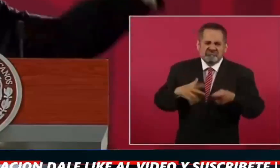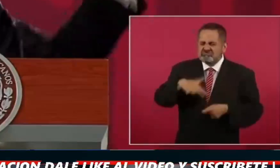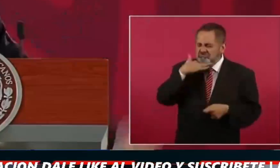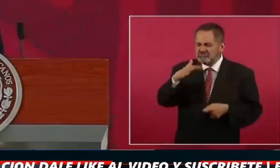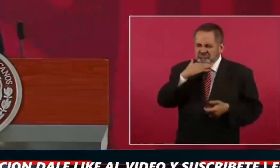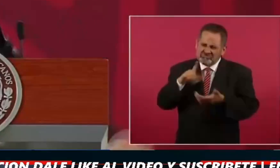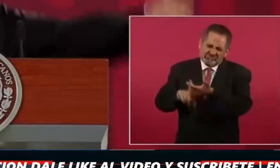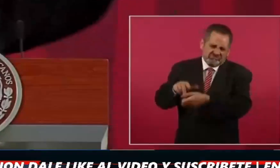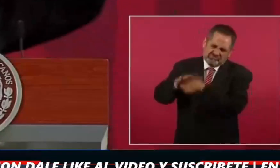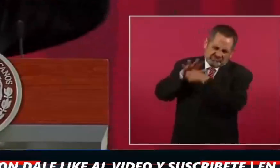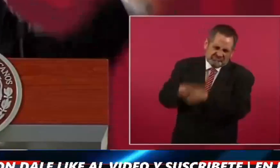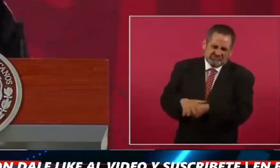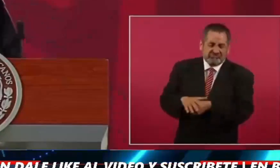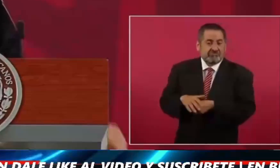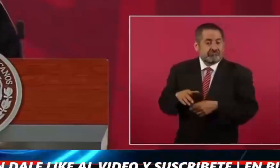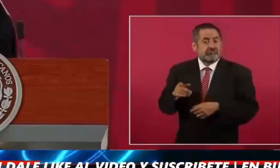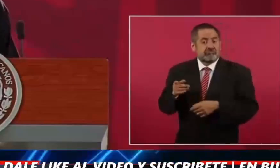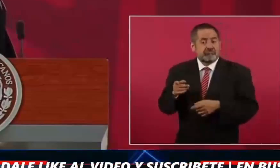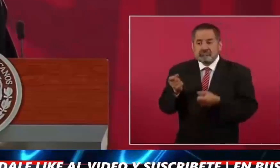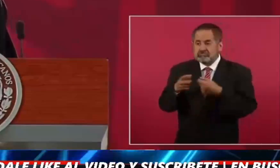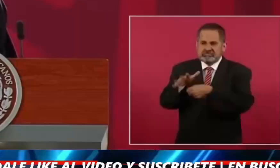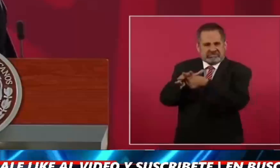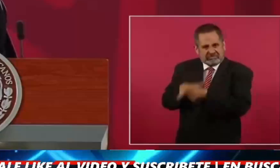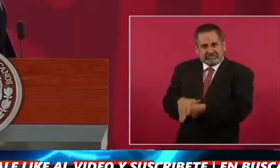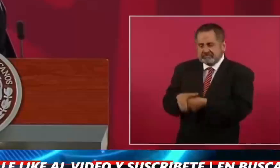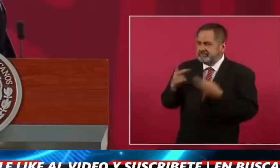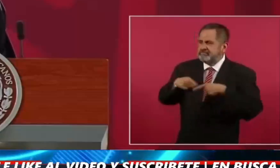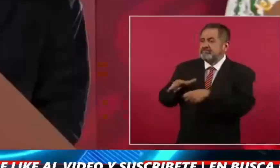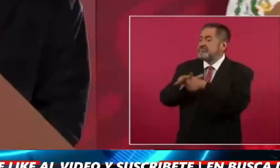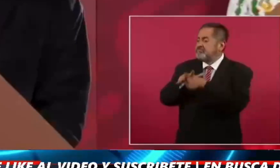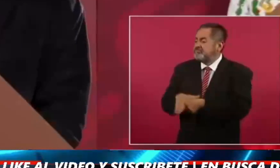fraude, aplastar a la gente, incluso reprimir al pueblo.